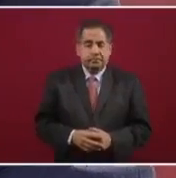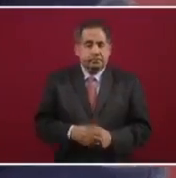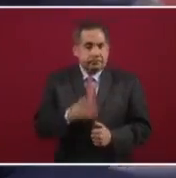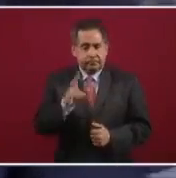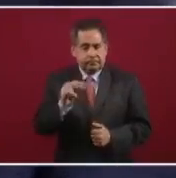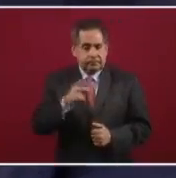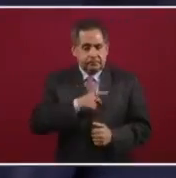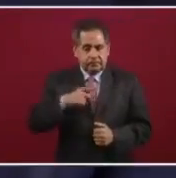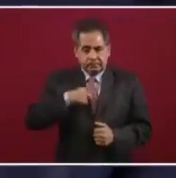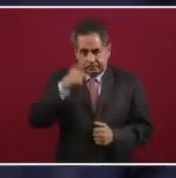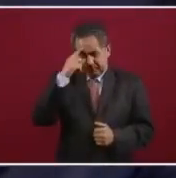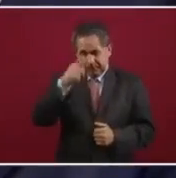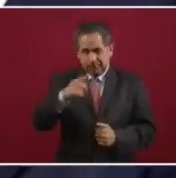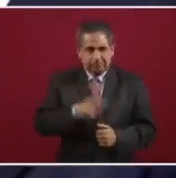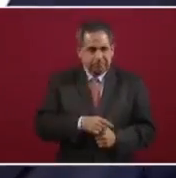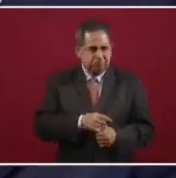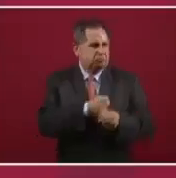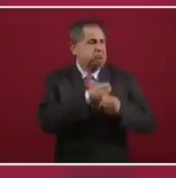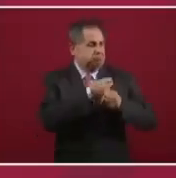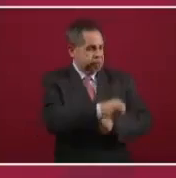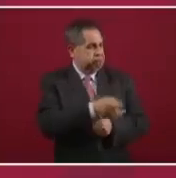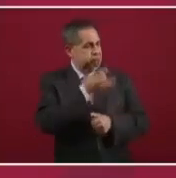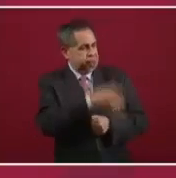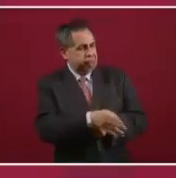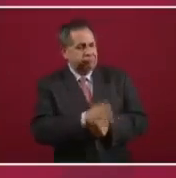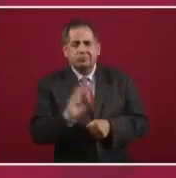No hay que vencer, hay que convencer.